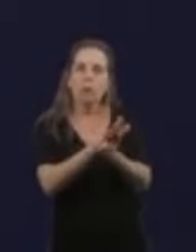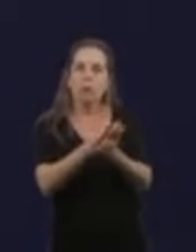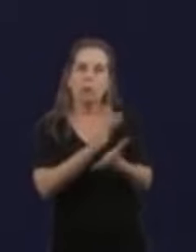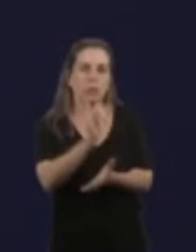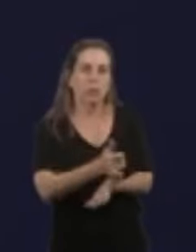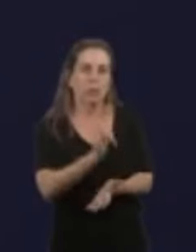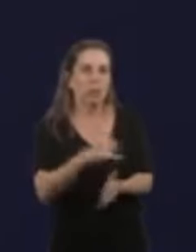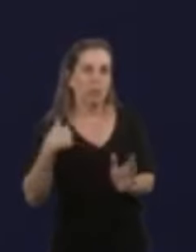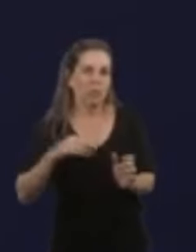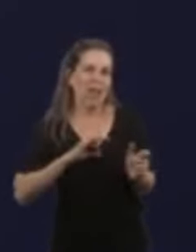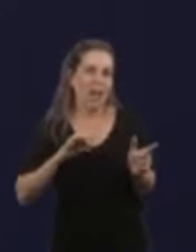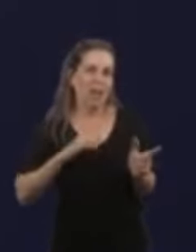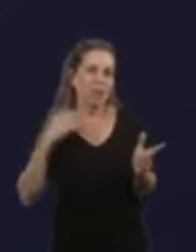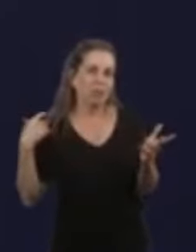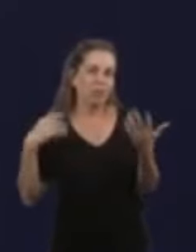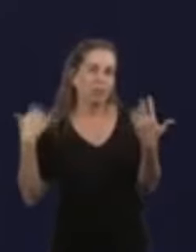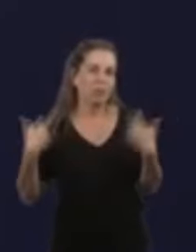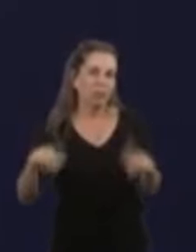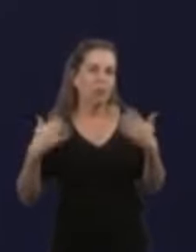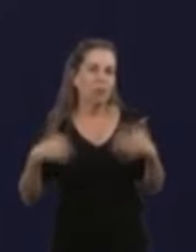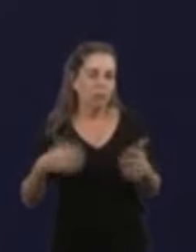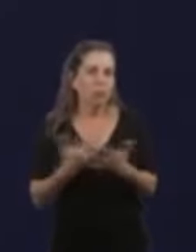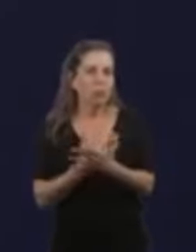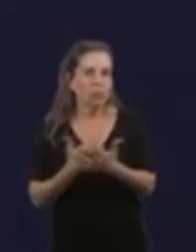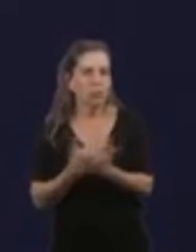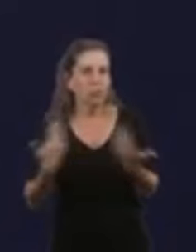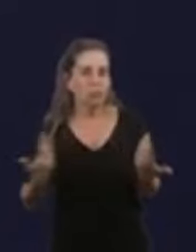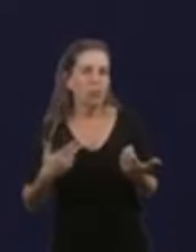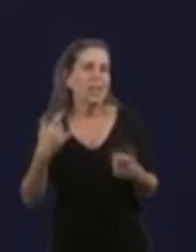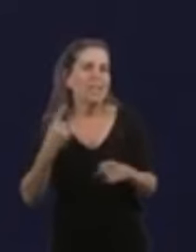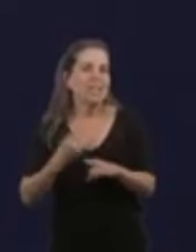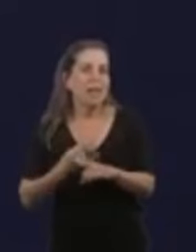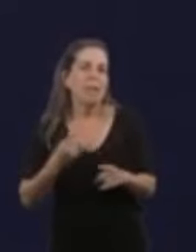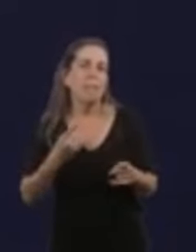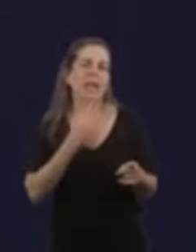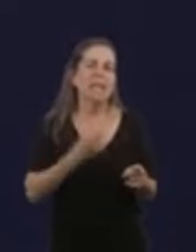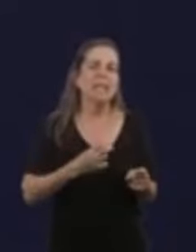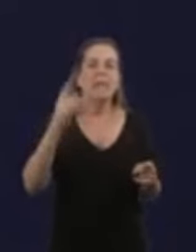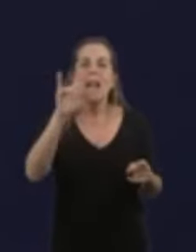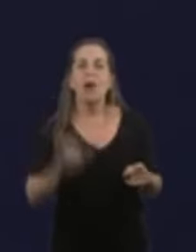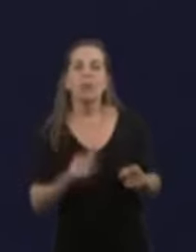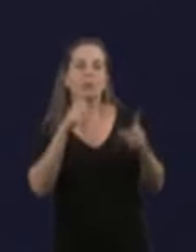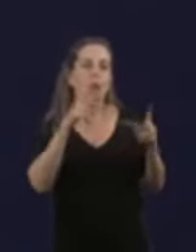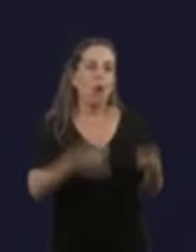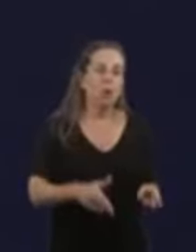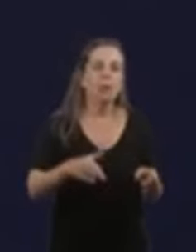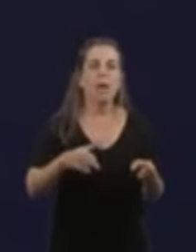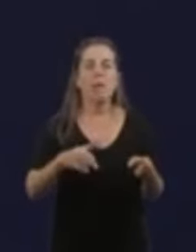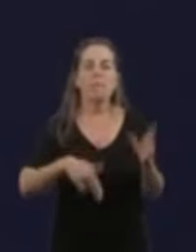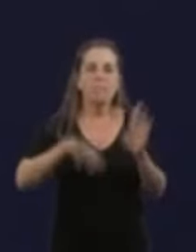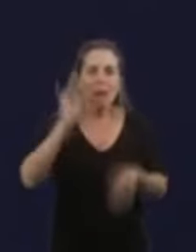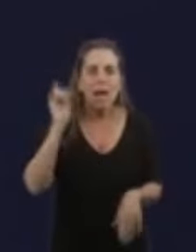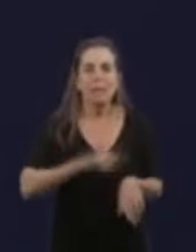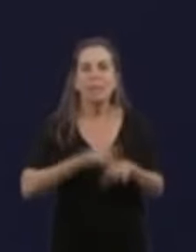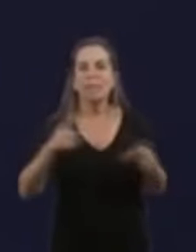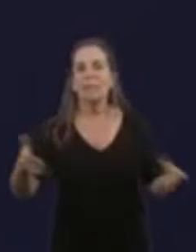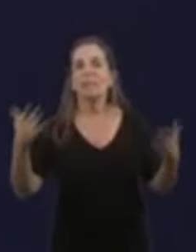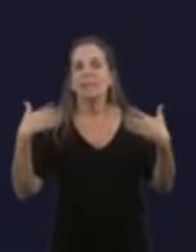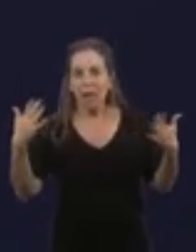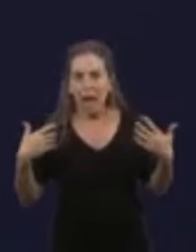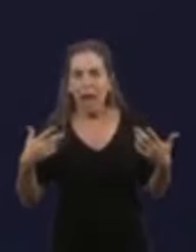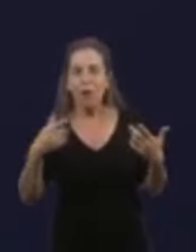venimos sufriendo desde hace años innumerable cantidad de cortes e innumerables problemas en la eh en el abastecimiento